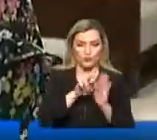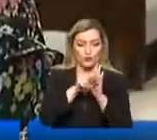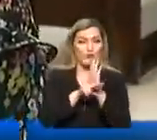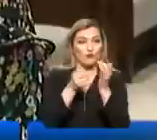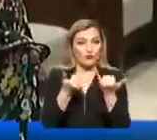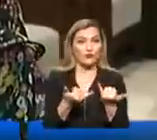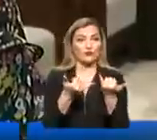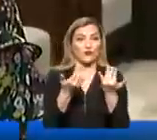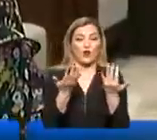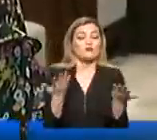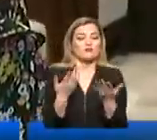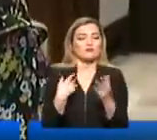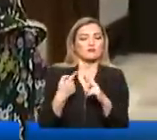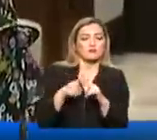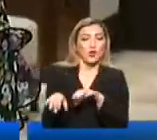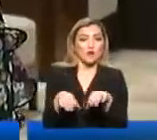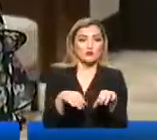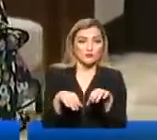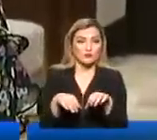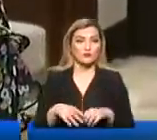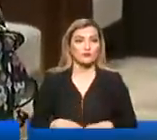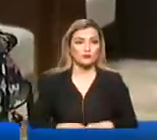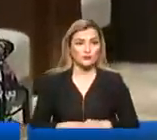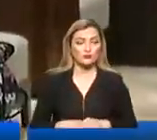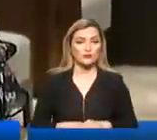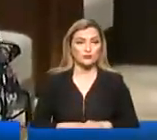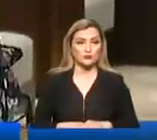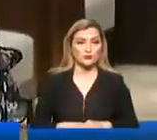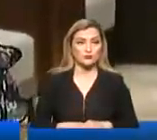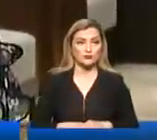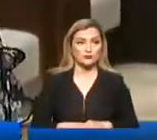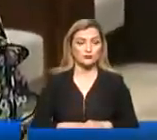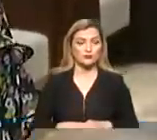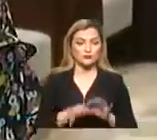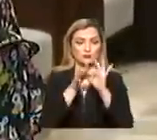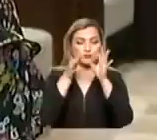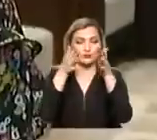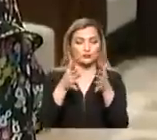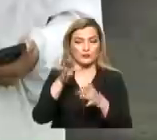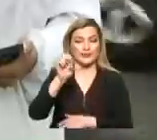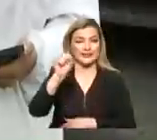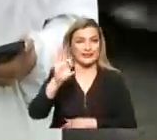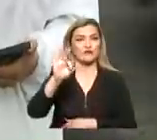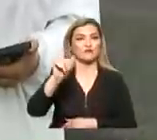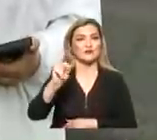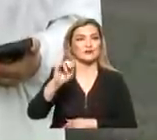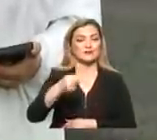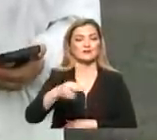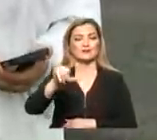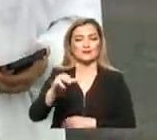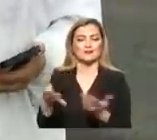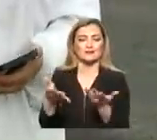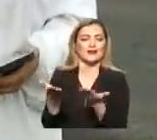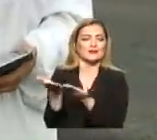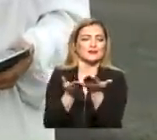desde hoy, como ya lo decíamos, se retoman las actividades comerciales. Ahora vamos con nuestra compañera Stephanie Paz, que nos cuenta sobre